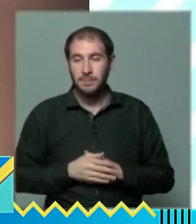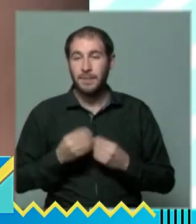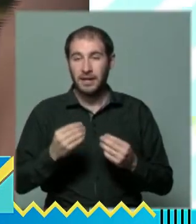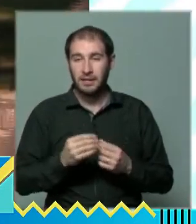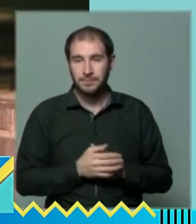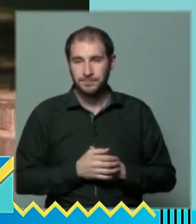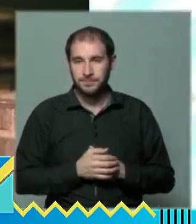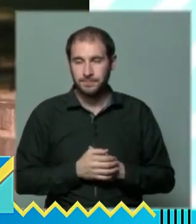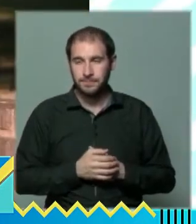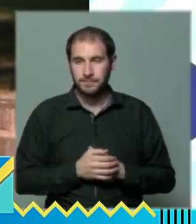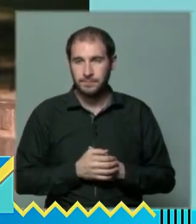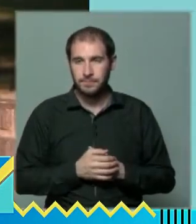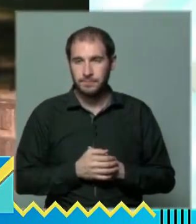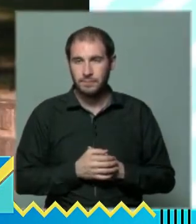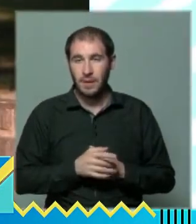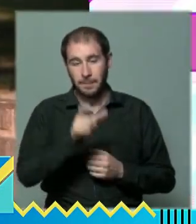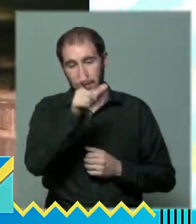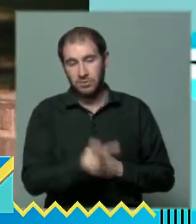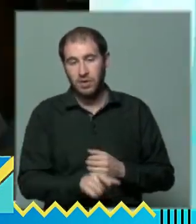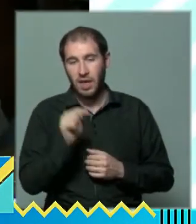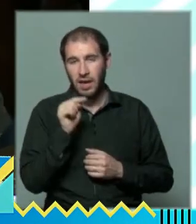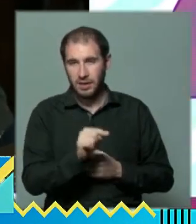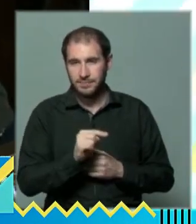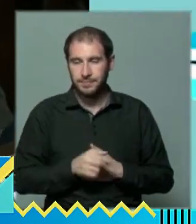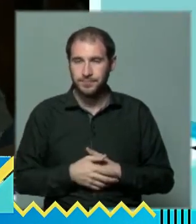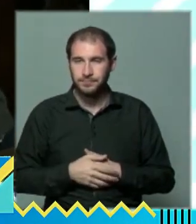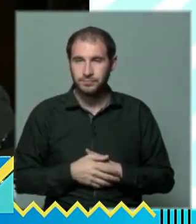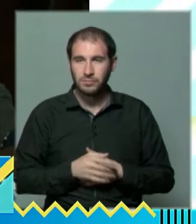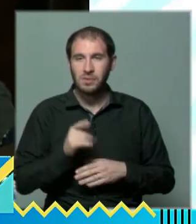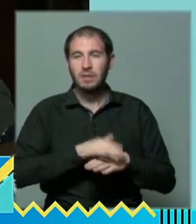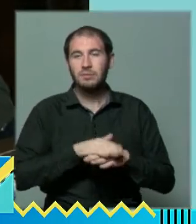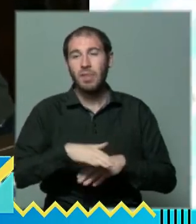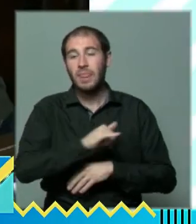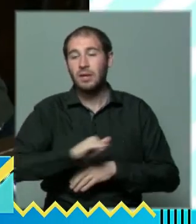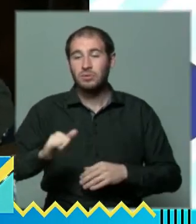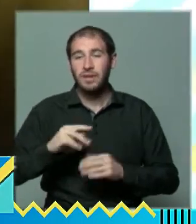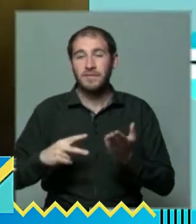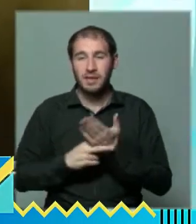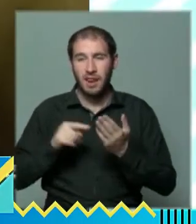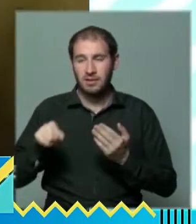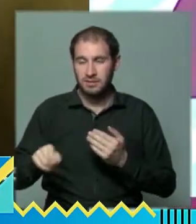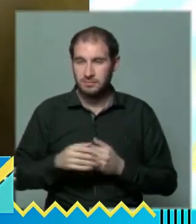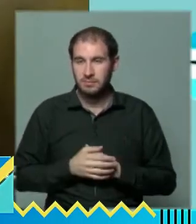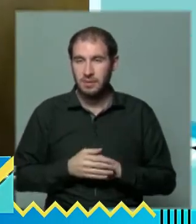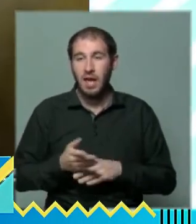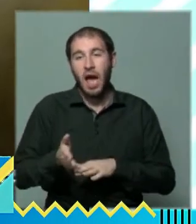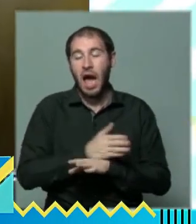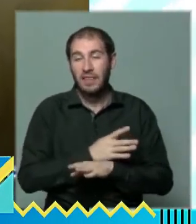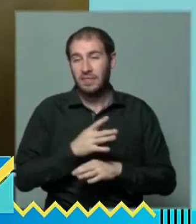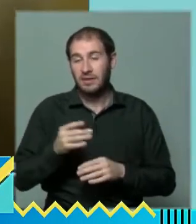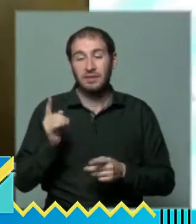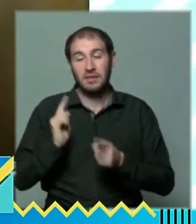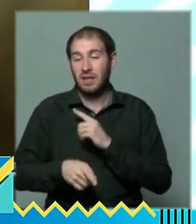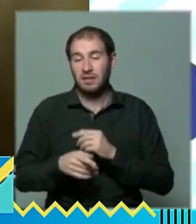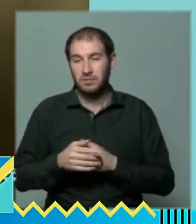para que esta persona es la que se encargue de hacer la denuncia ante la Fiscalía, que antes lo hacía